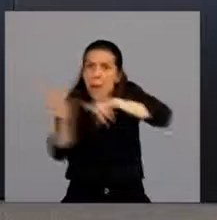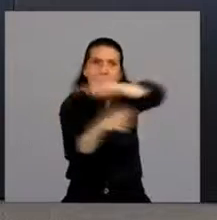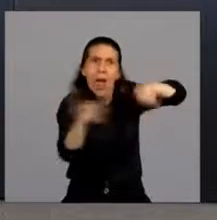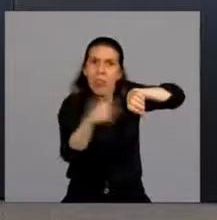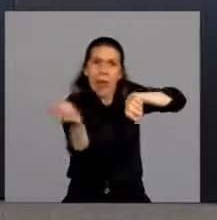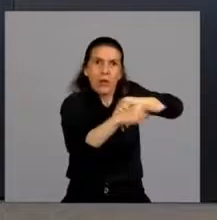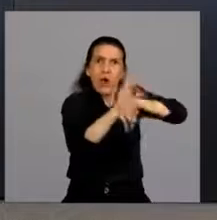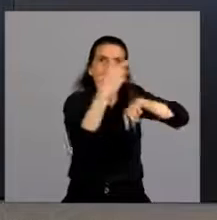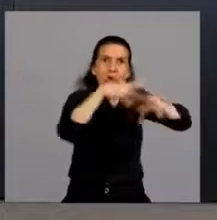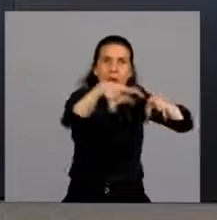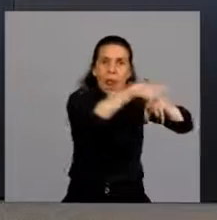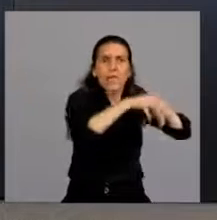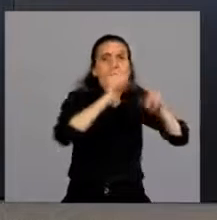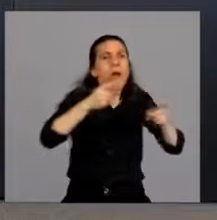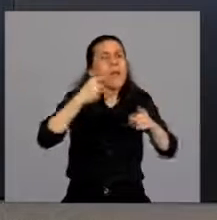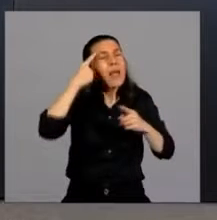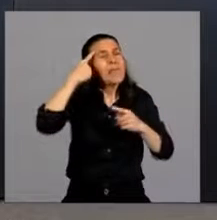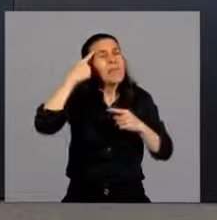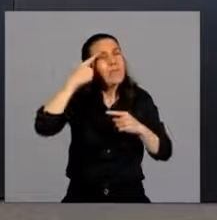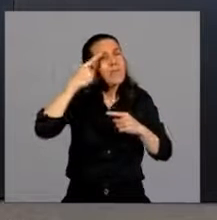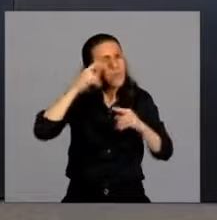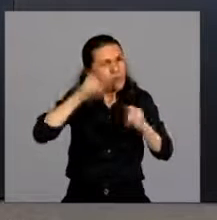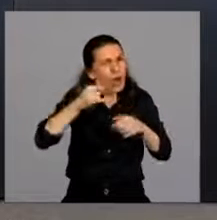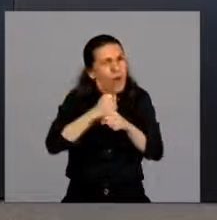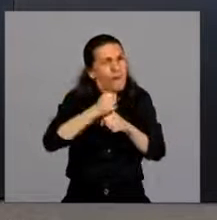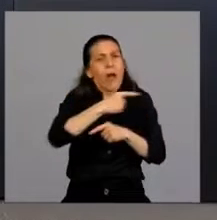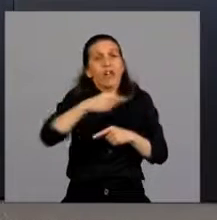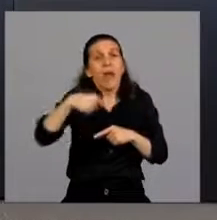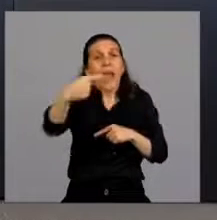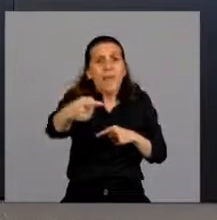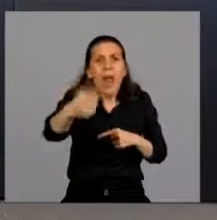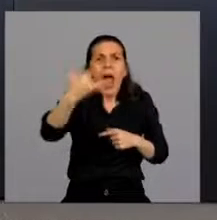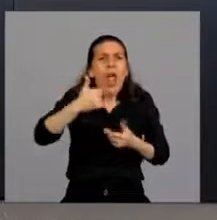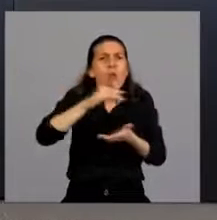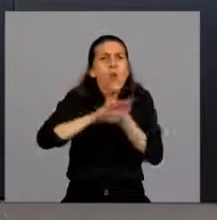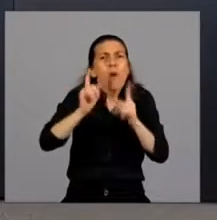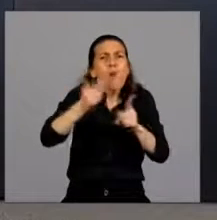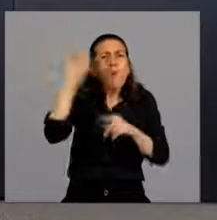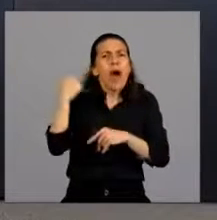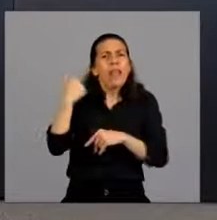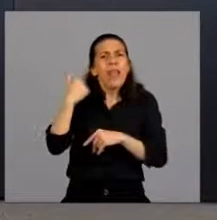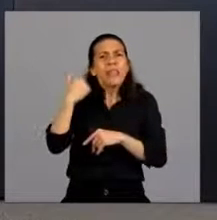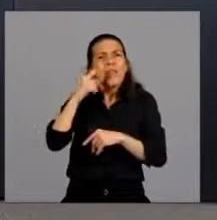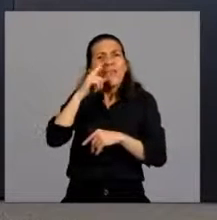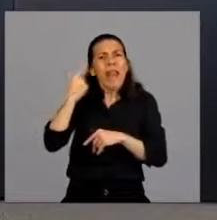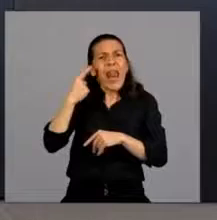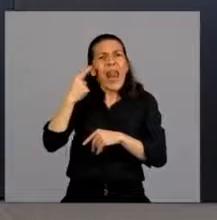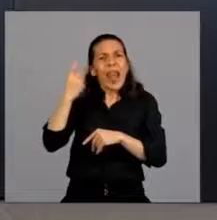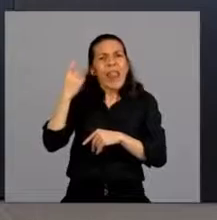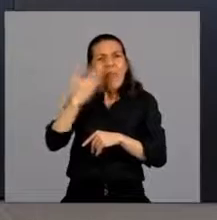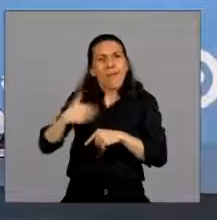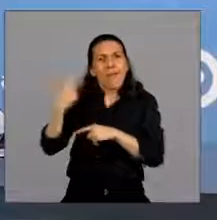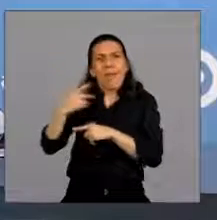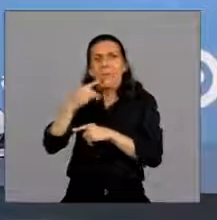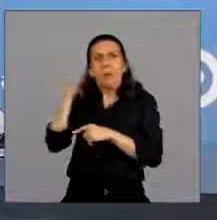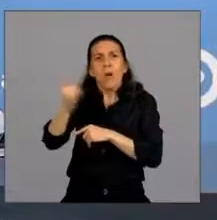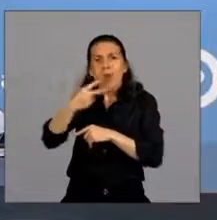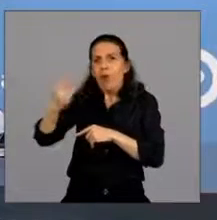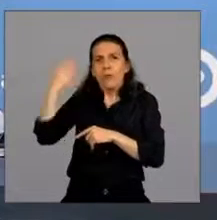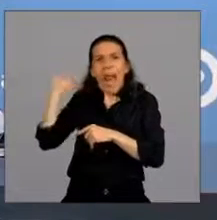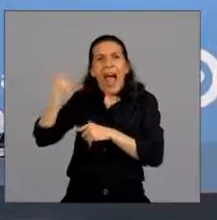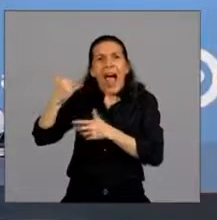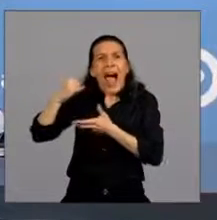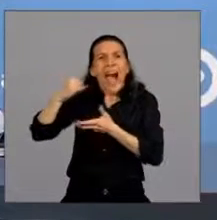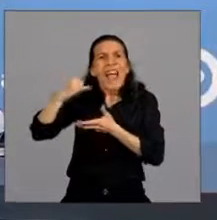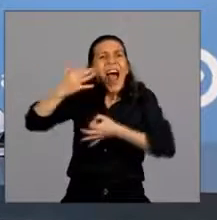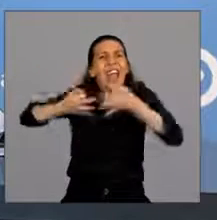la semana que viene incorporamos los testeos, estos nuevos que anunció el presidente hace 2 semanas, que tienen un tiempo de diagnóstico más corto.